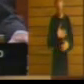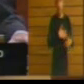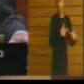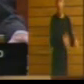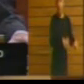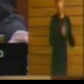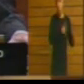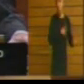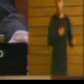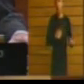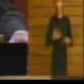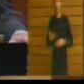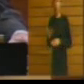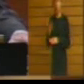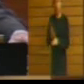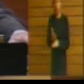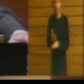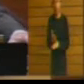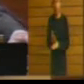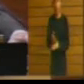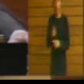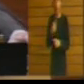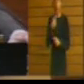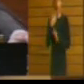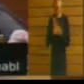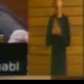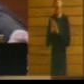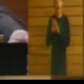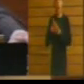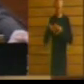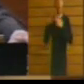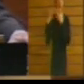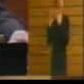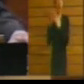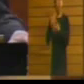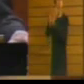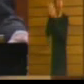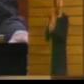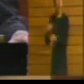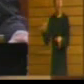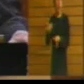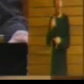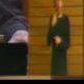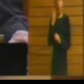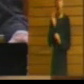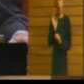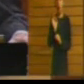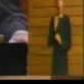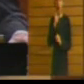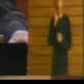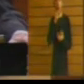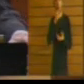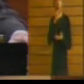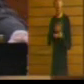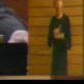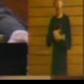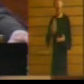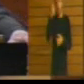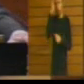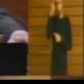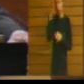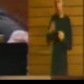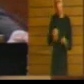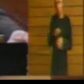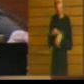Departamento de Educación precisamente, en las que se hablaba de una Arcadia feliz, incluso se hablaba de informes neuronales que se establecían, que se